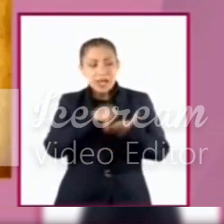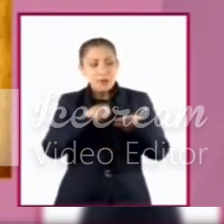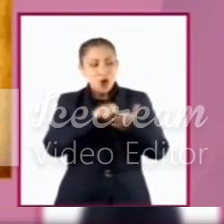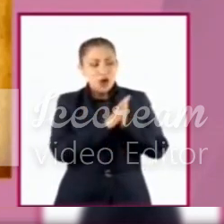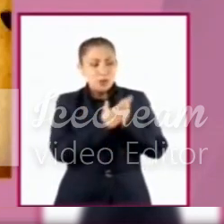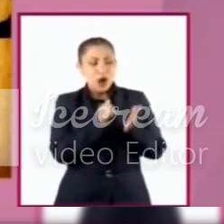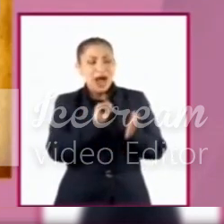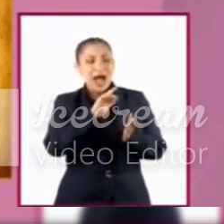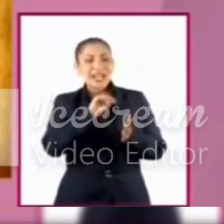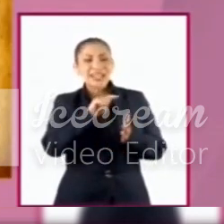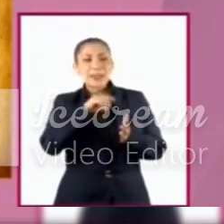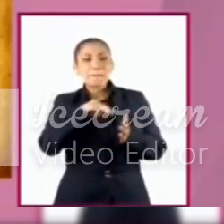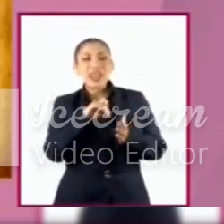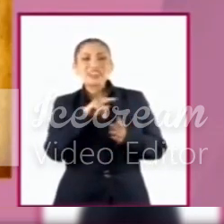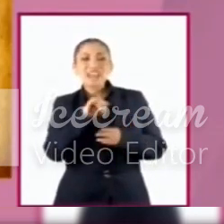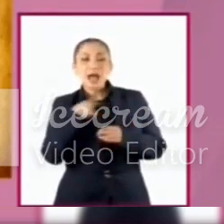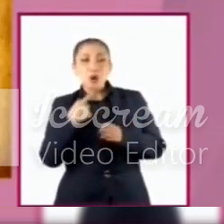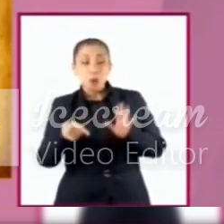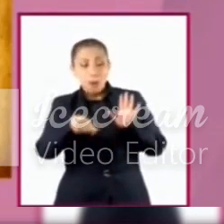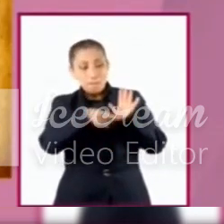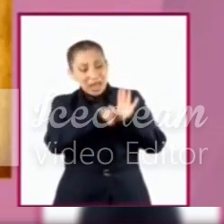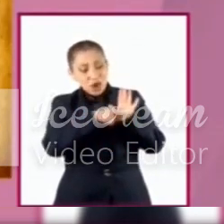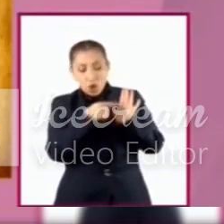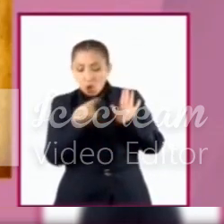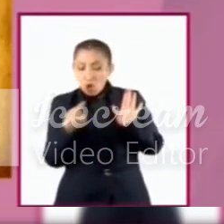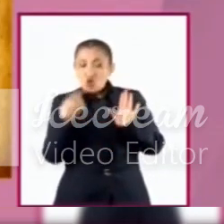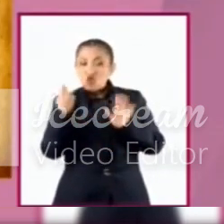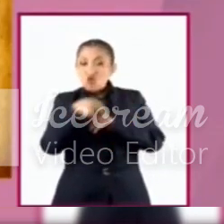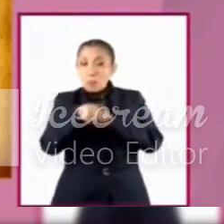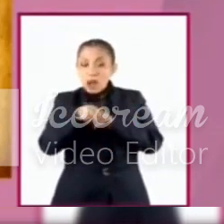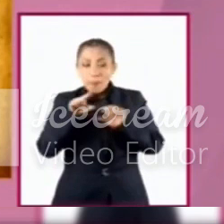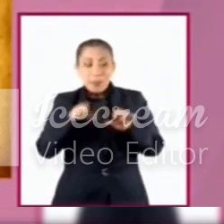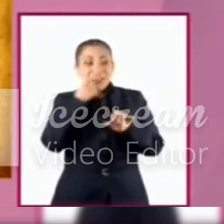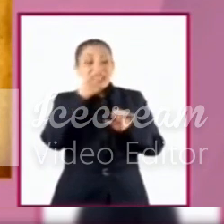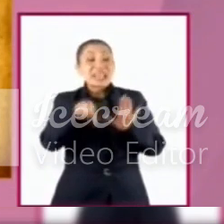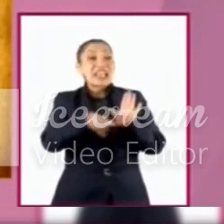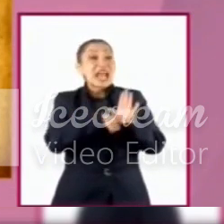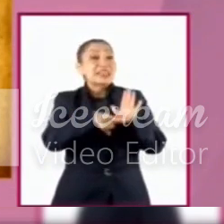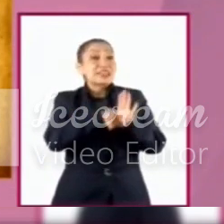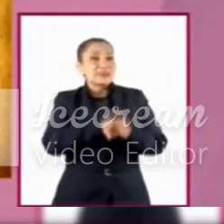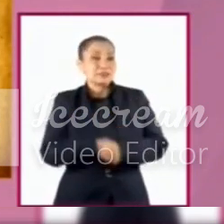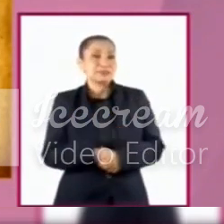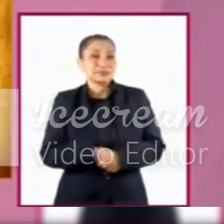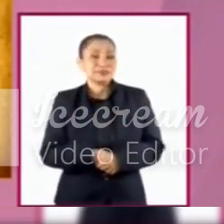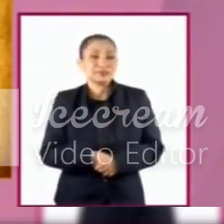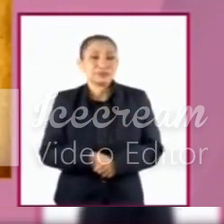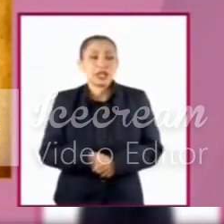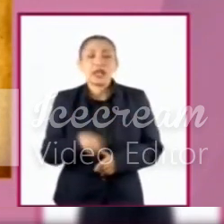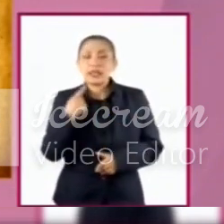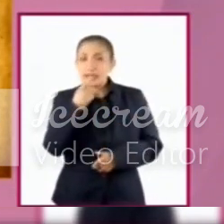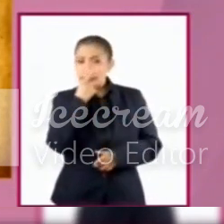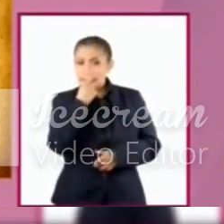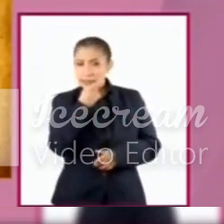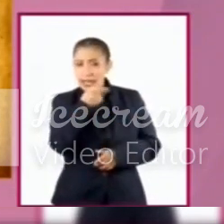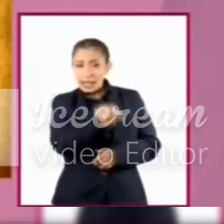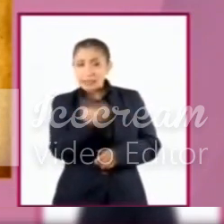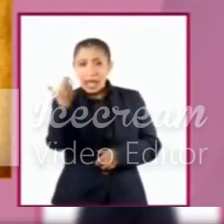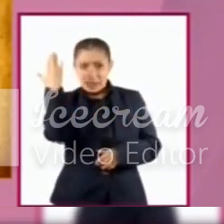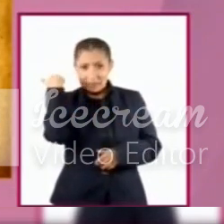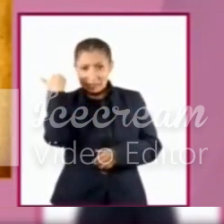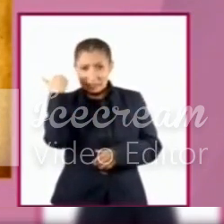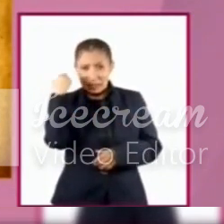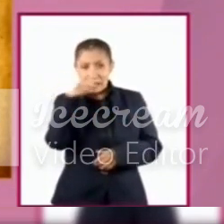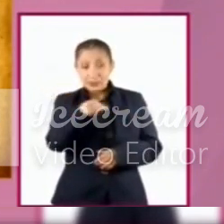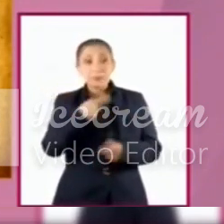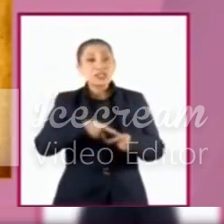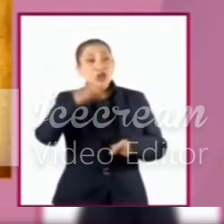libro de aritmética en el que propuso poner un signo de menos antes del número para indicar que era negativo. Cabe señalar que, en esa